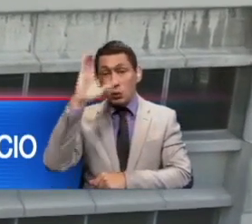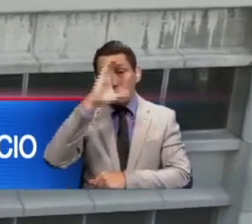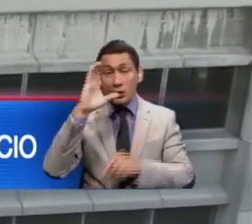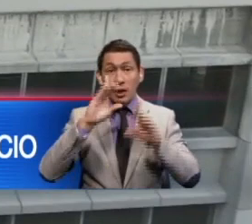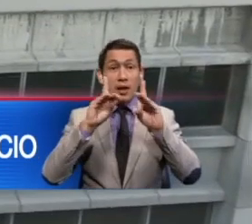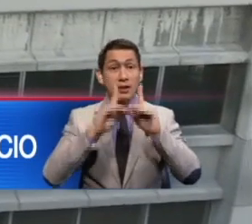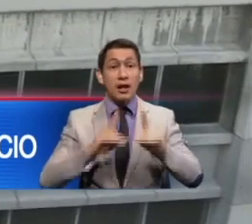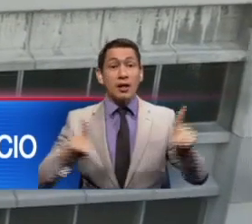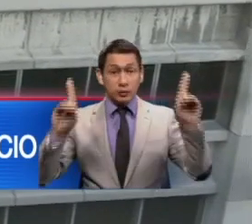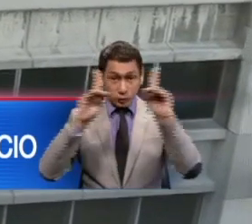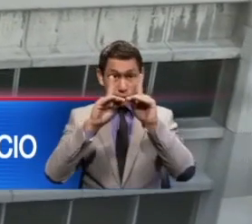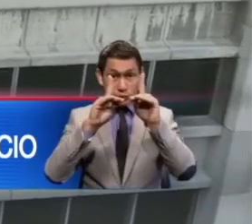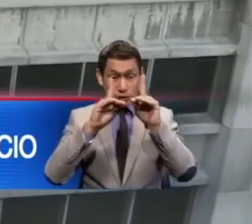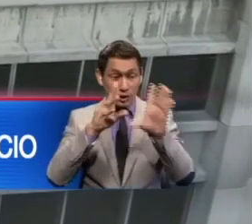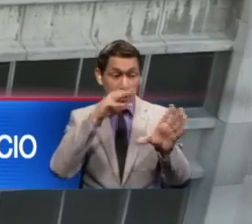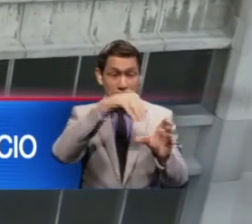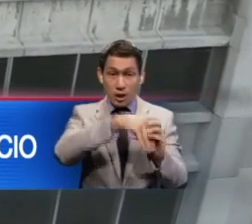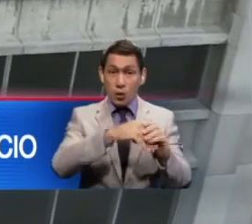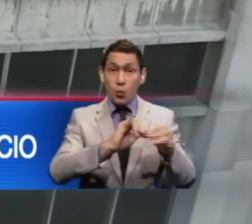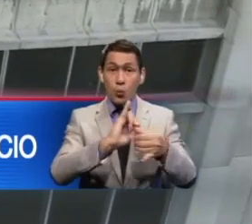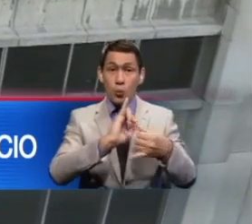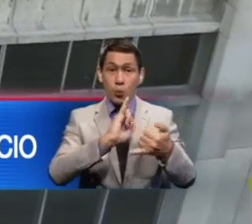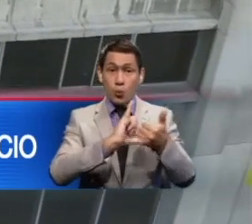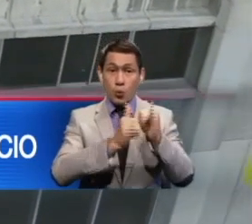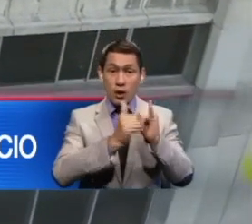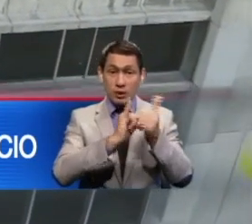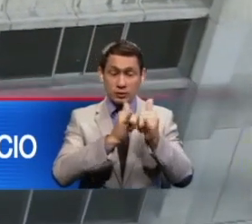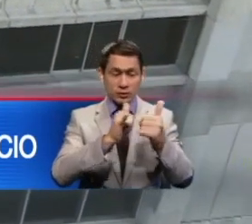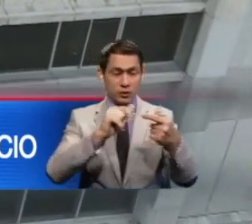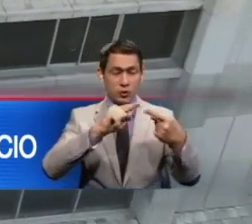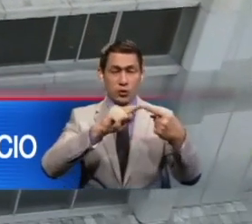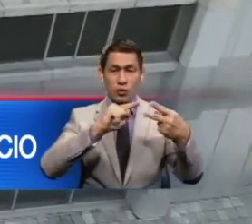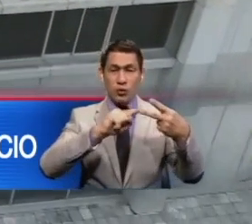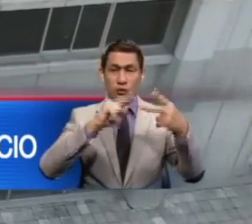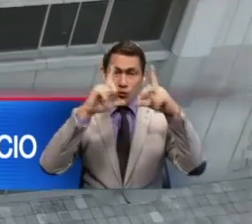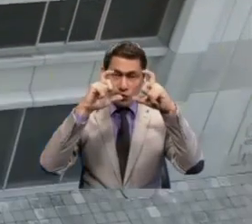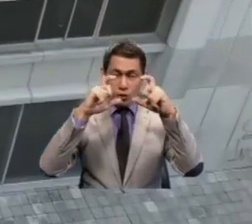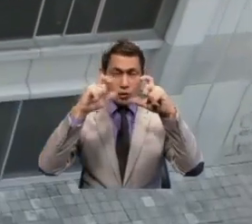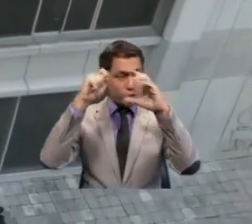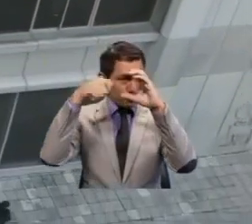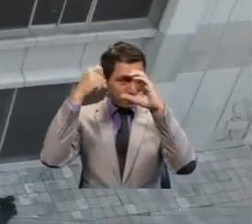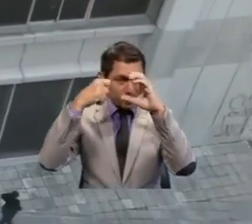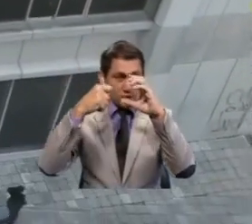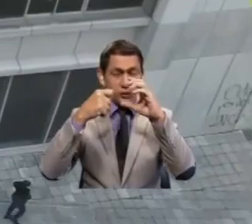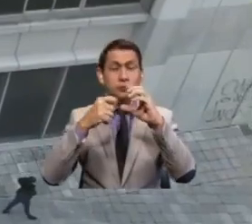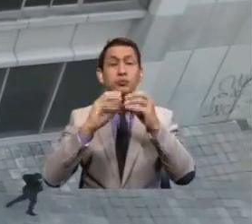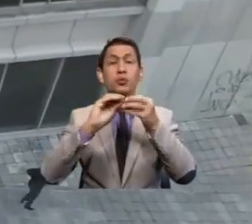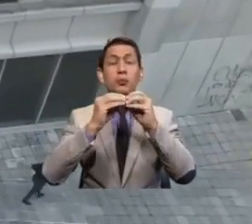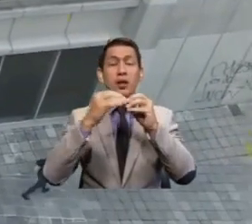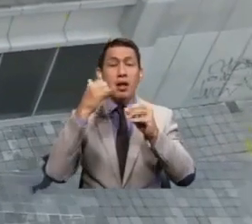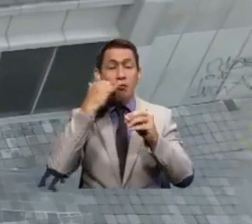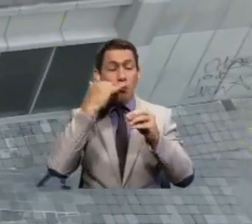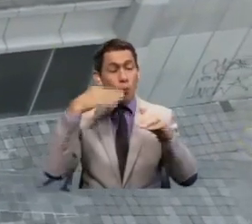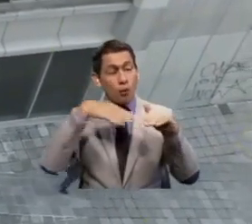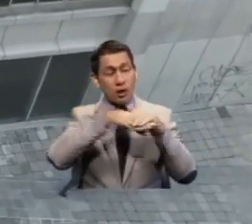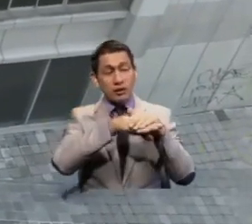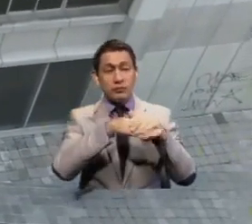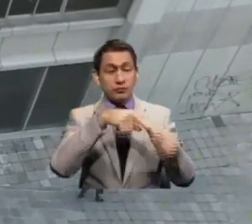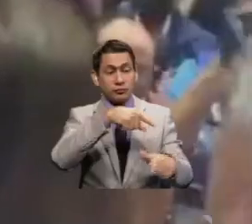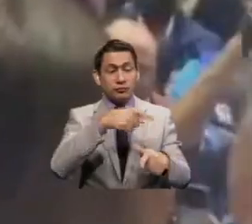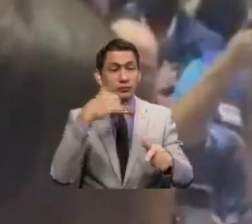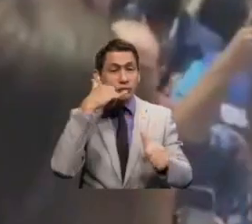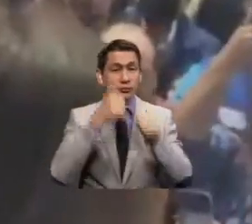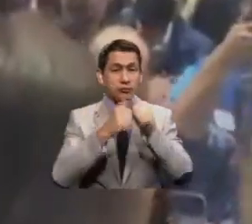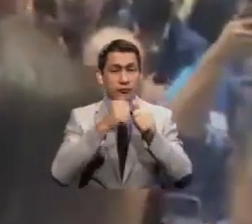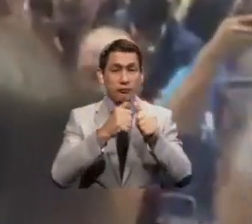registrado en WhatsApp, lugares de registro de conexión, fotografías, videos, números telefónicos y otros datos que servirán para poder